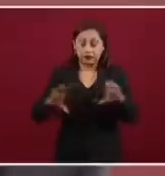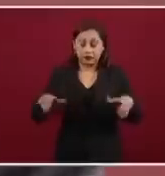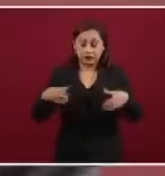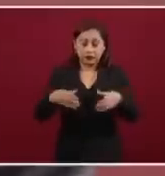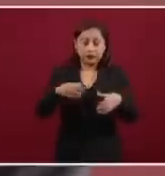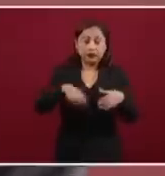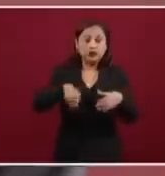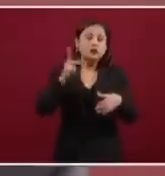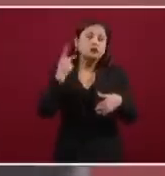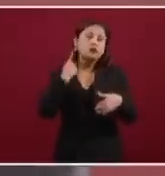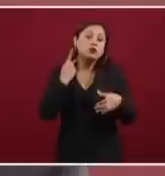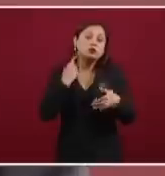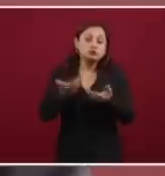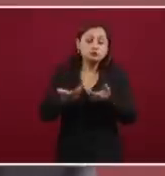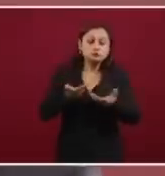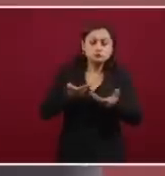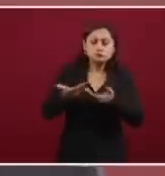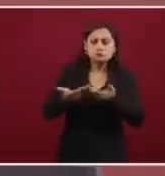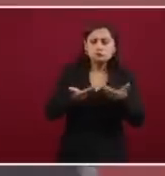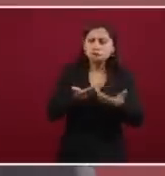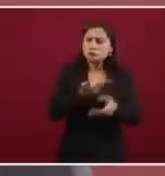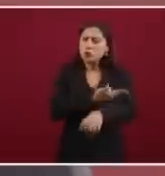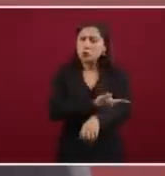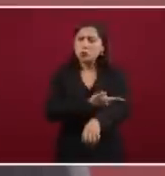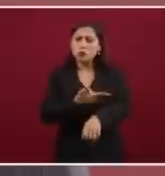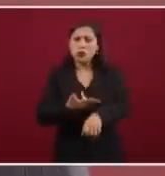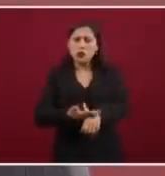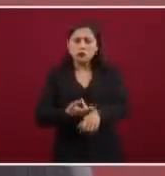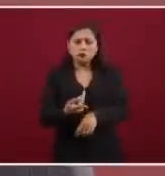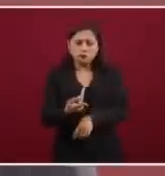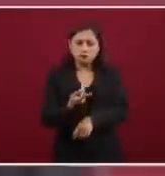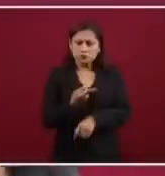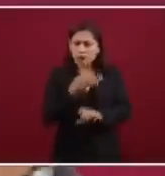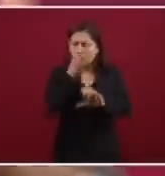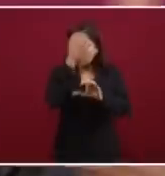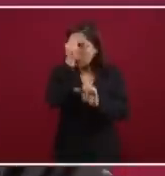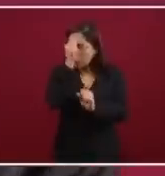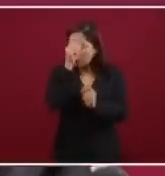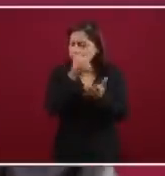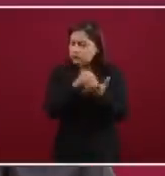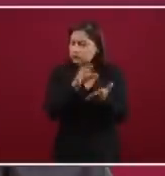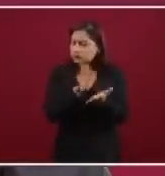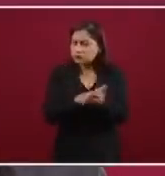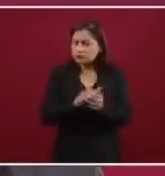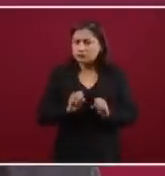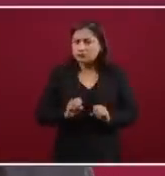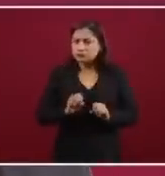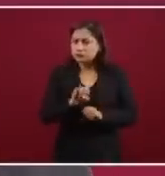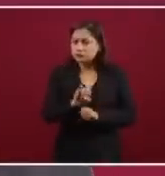sincera, si hay coincidencias, pues ¿por qué no